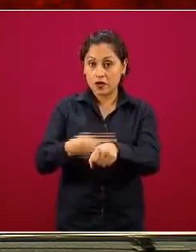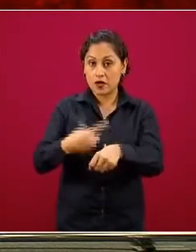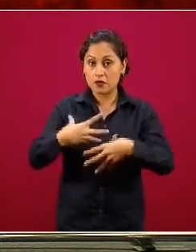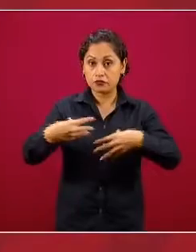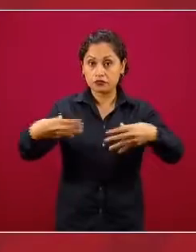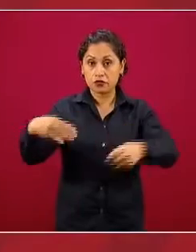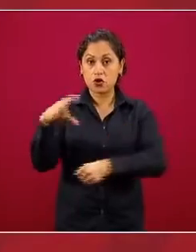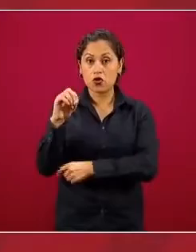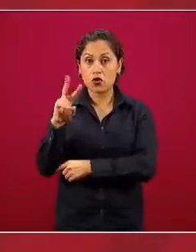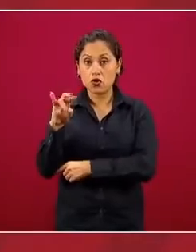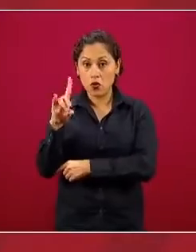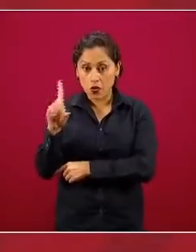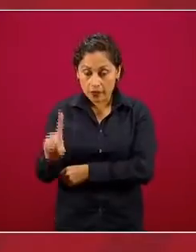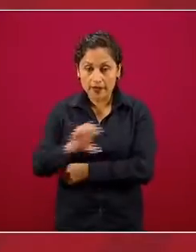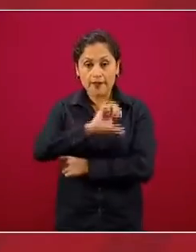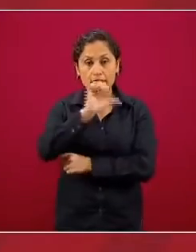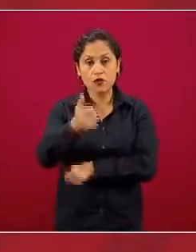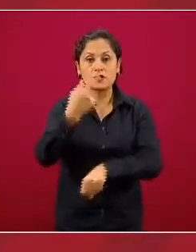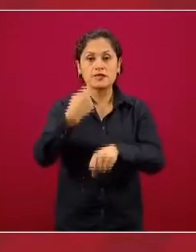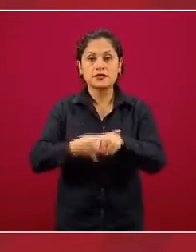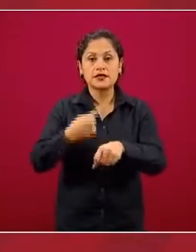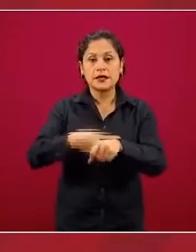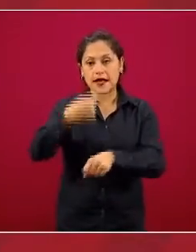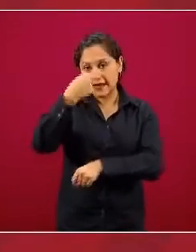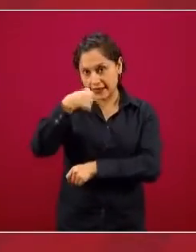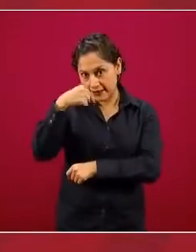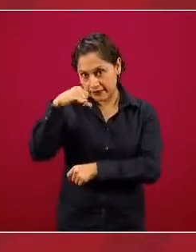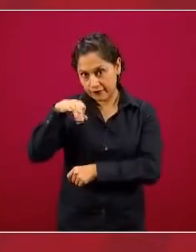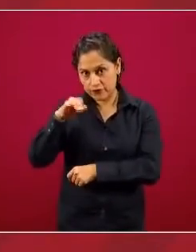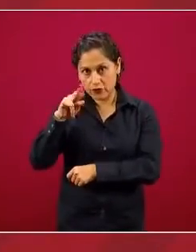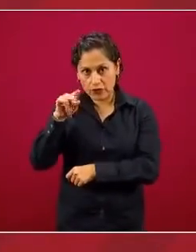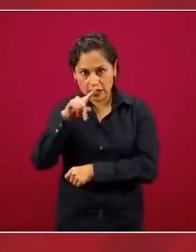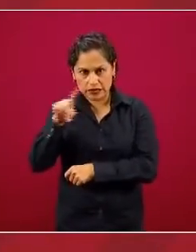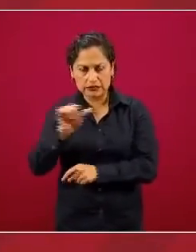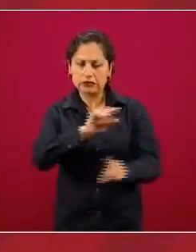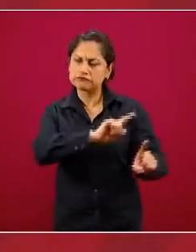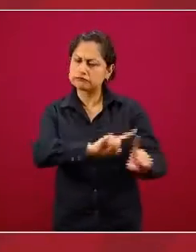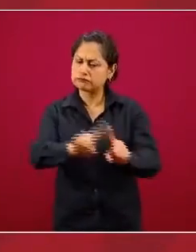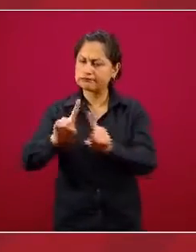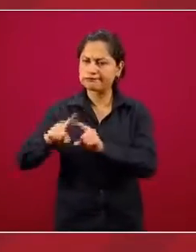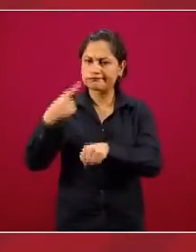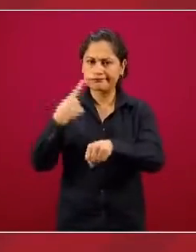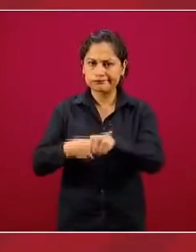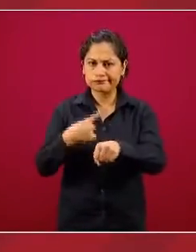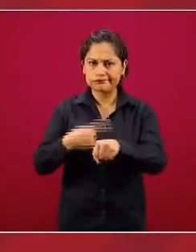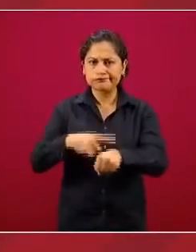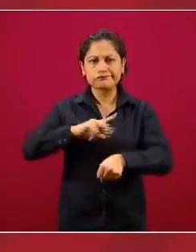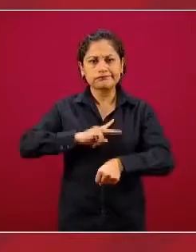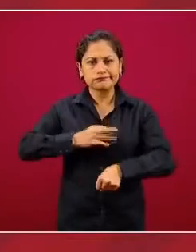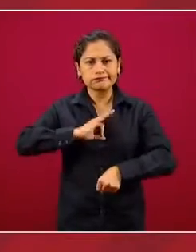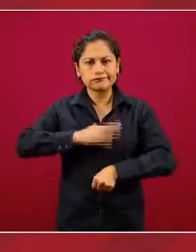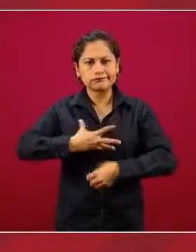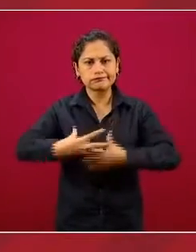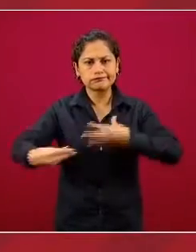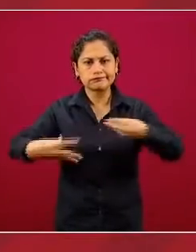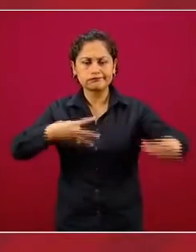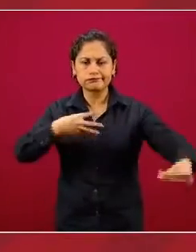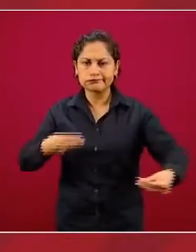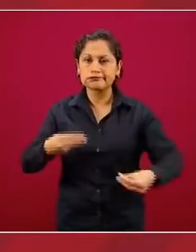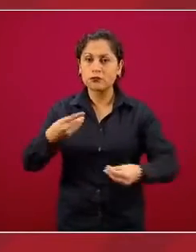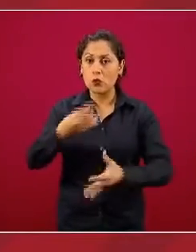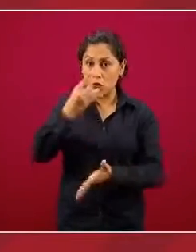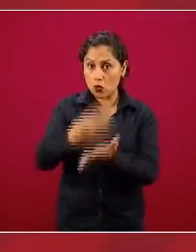con varias otras enfermedades de interés epidemiológico, no es una sola curva epidémica. En los